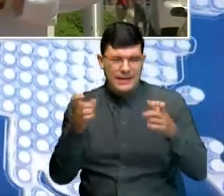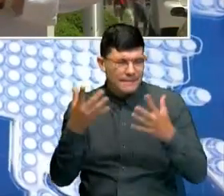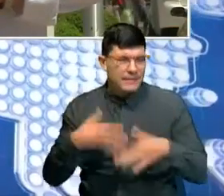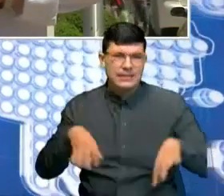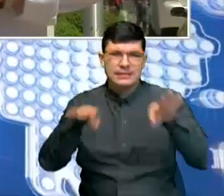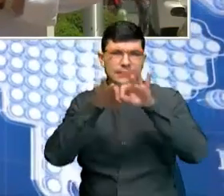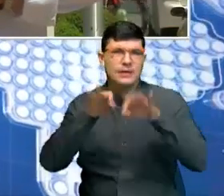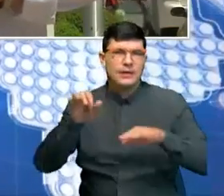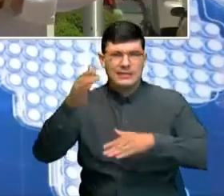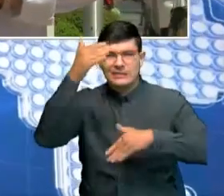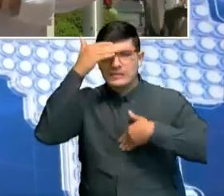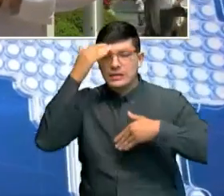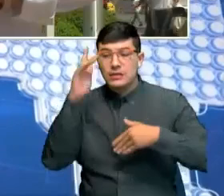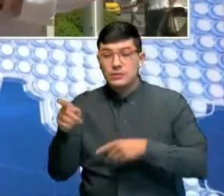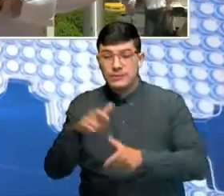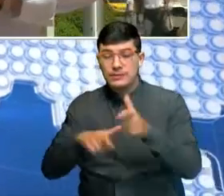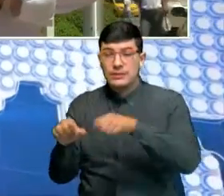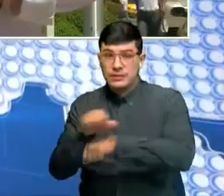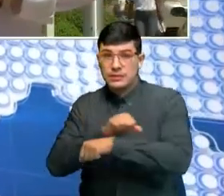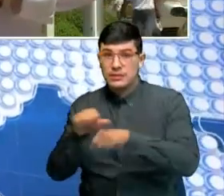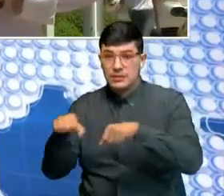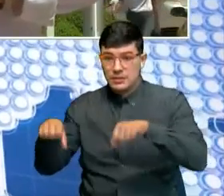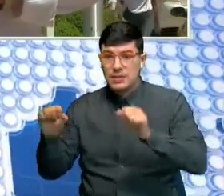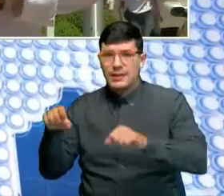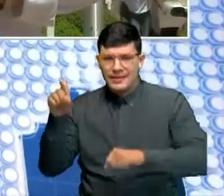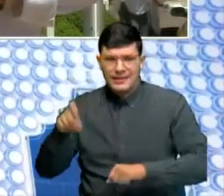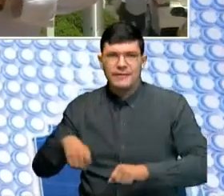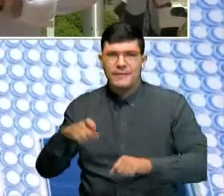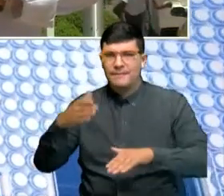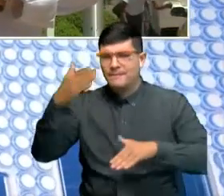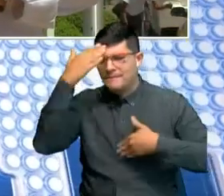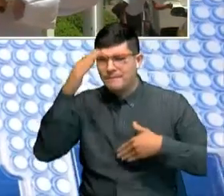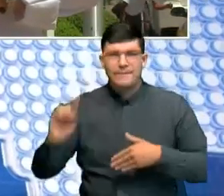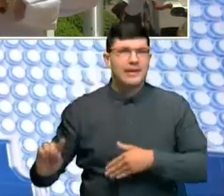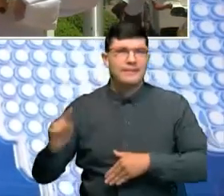conciencia del conductor de respetar las normas. Regresamos a estudio, que tengan una feliz tarde.